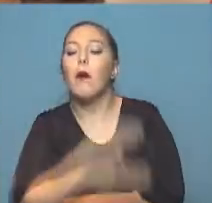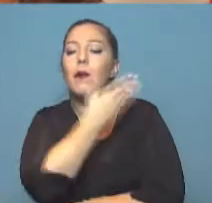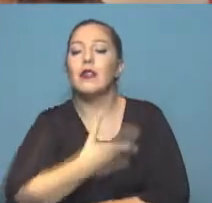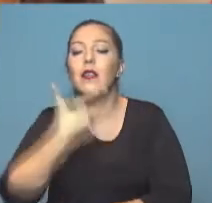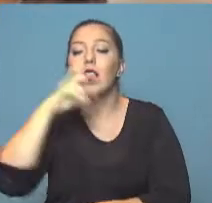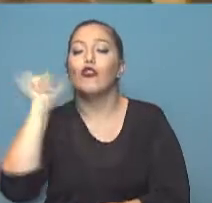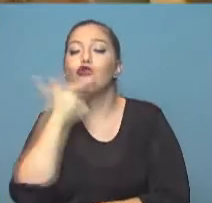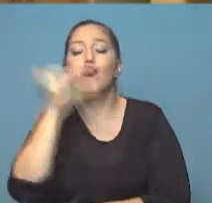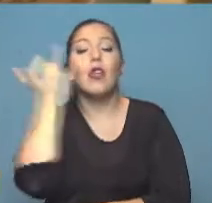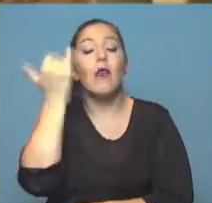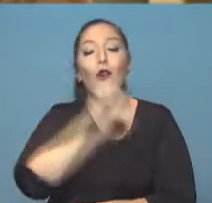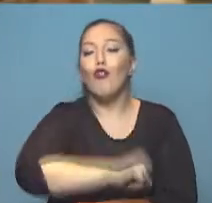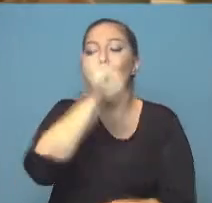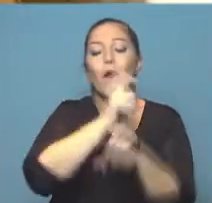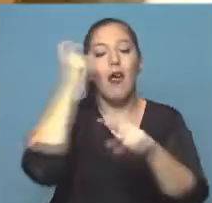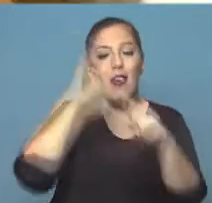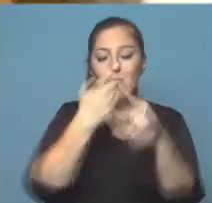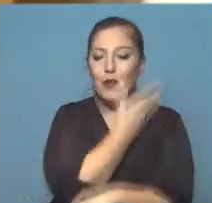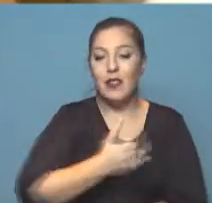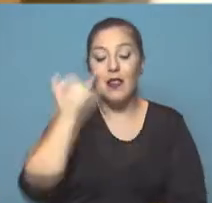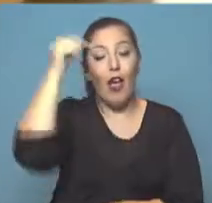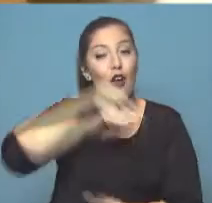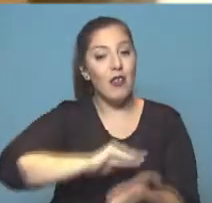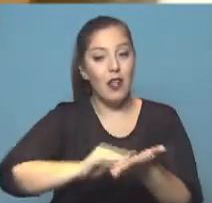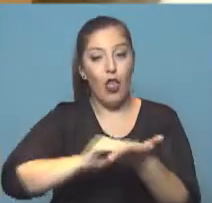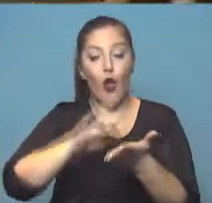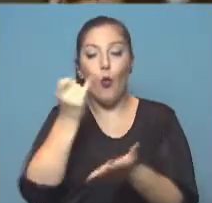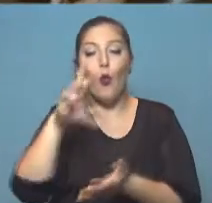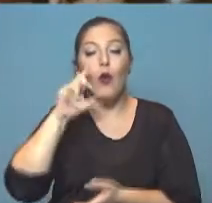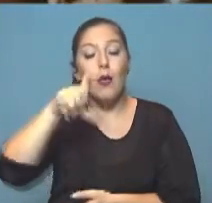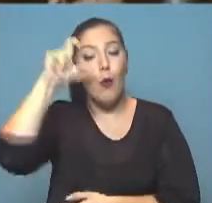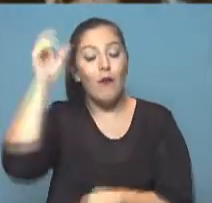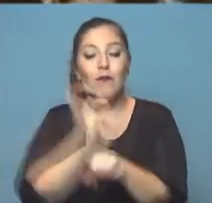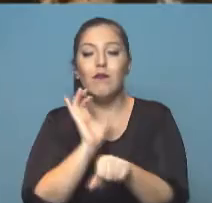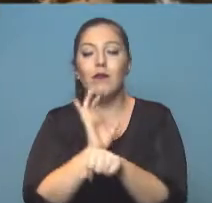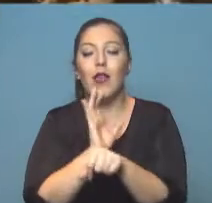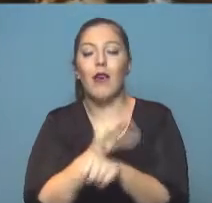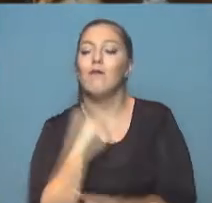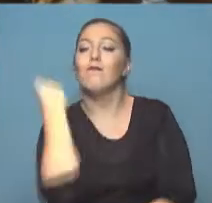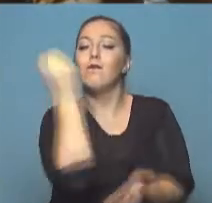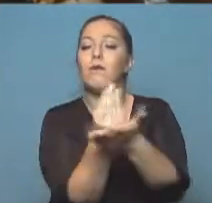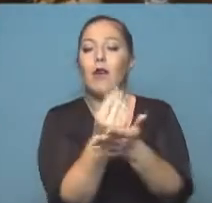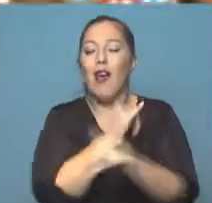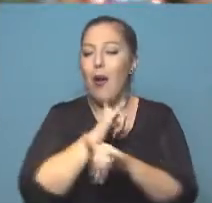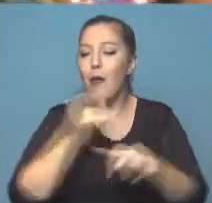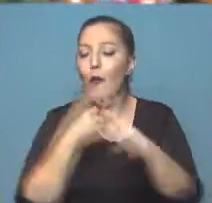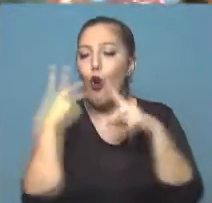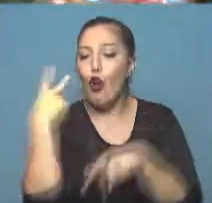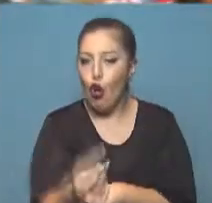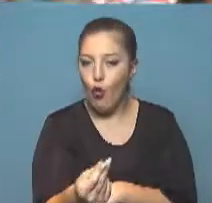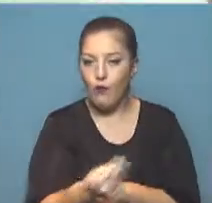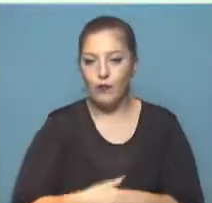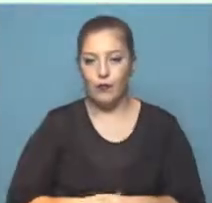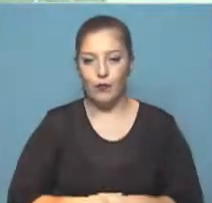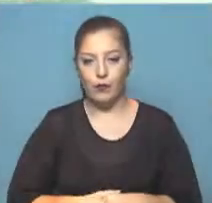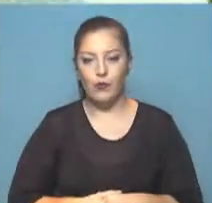y un triunfo para el exmandatario y actual senador Álvaro Uribe, quien encabezó una tenaz campaña por el no. Gratitud a